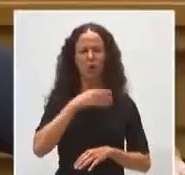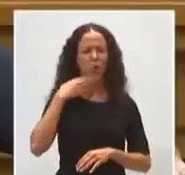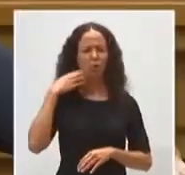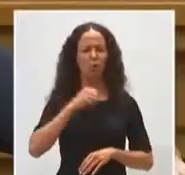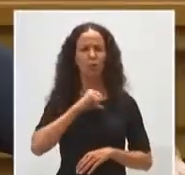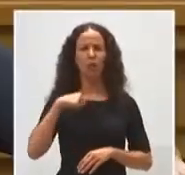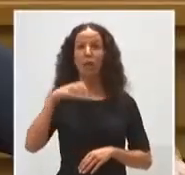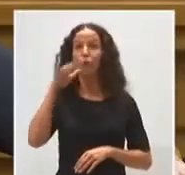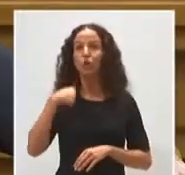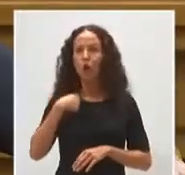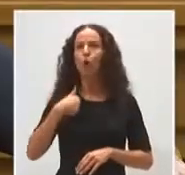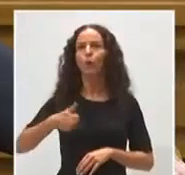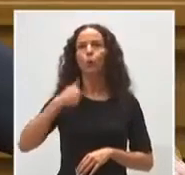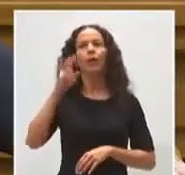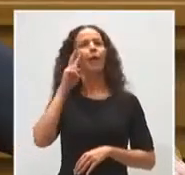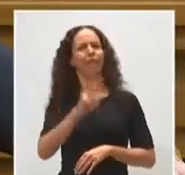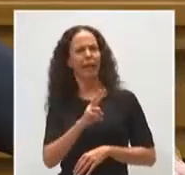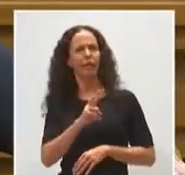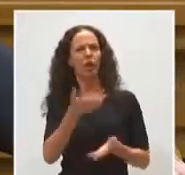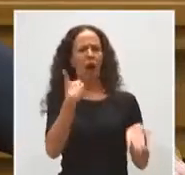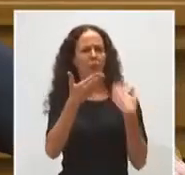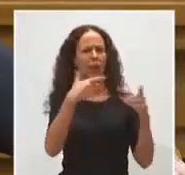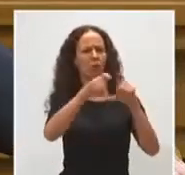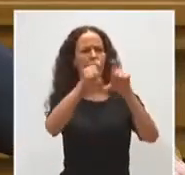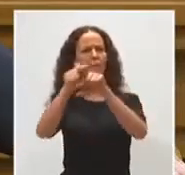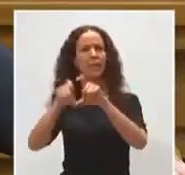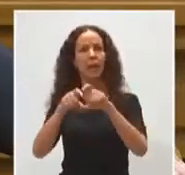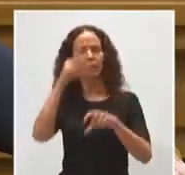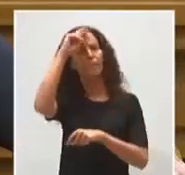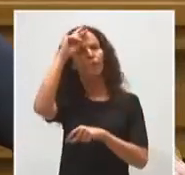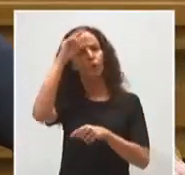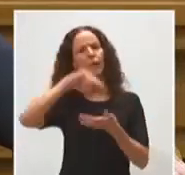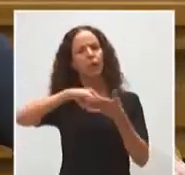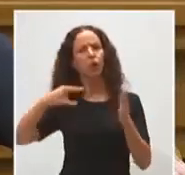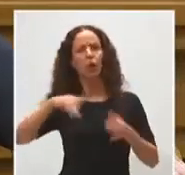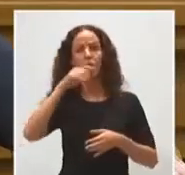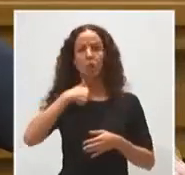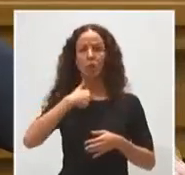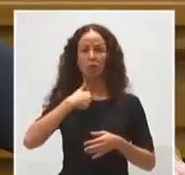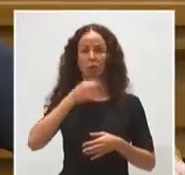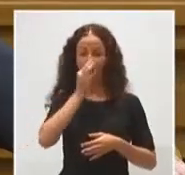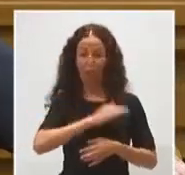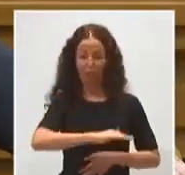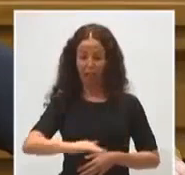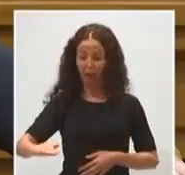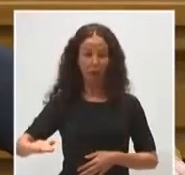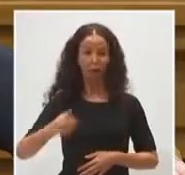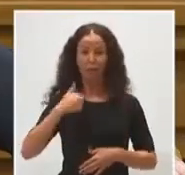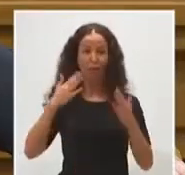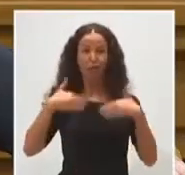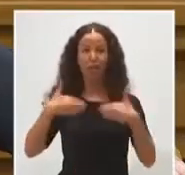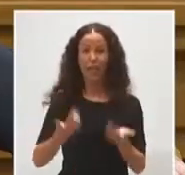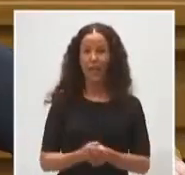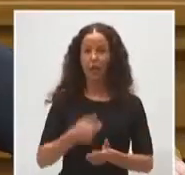yo he tenido ocasión de verlo de hablar con empresas me preocupa mucho la tecnología porque no la tuve cuando era niño y me acuerdo que teníamos que ir con